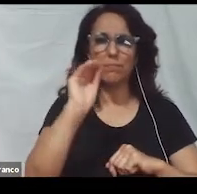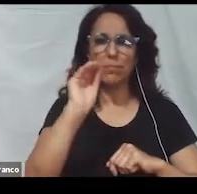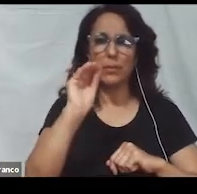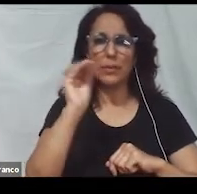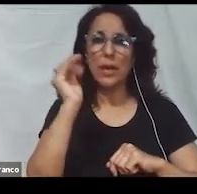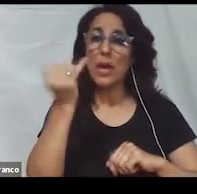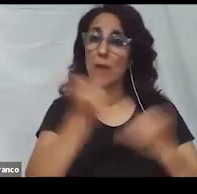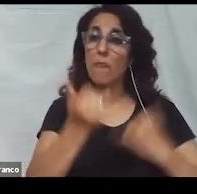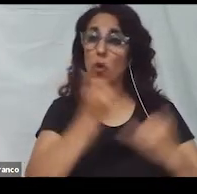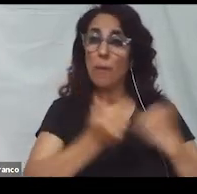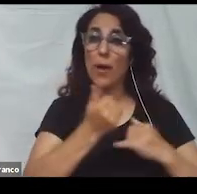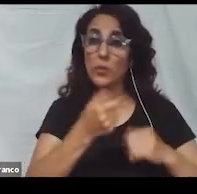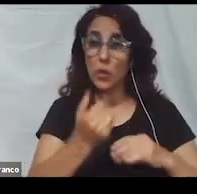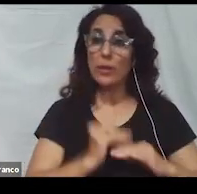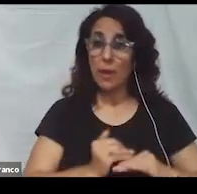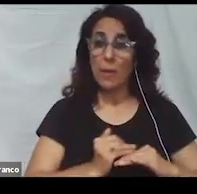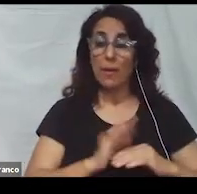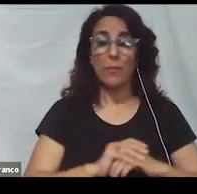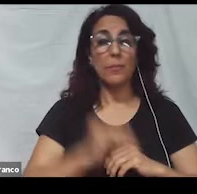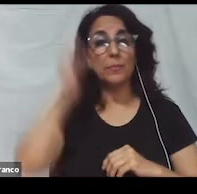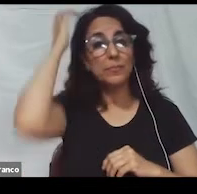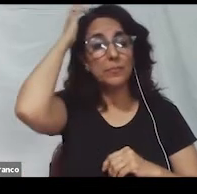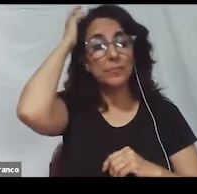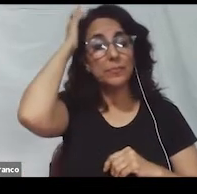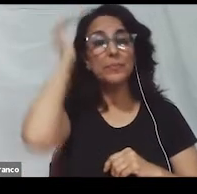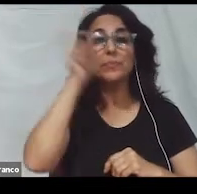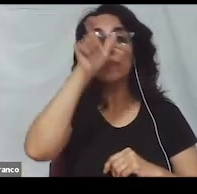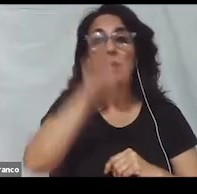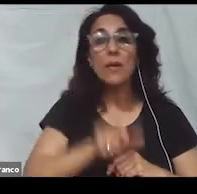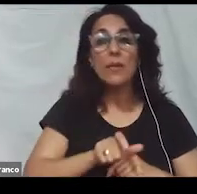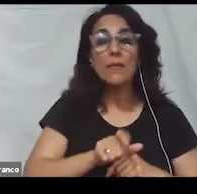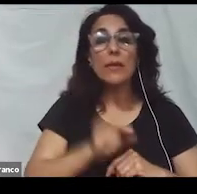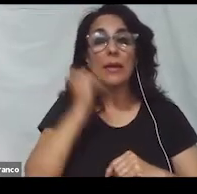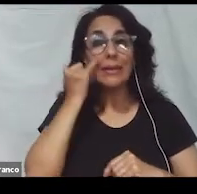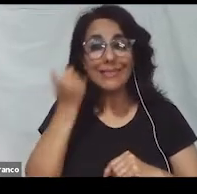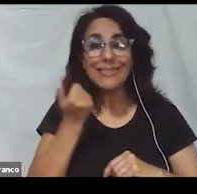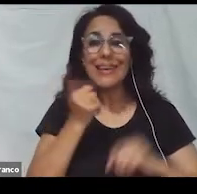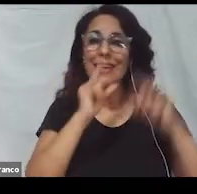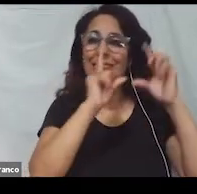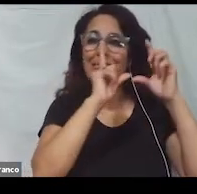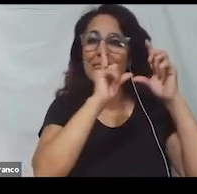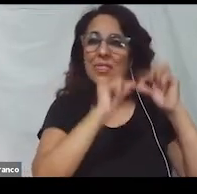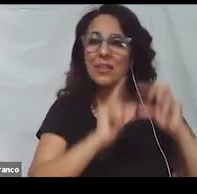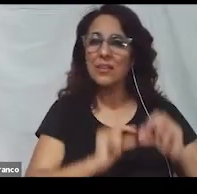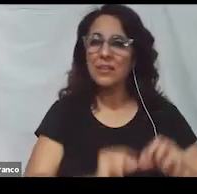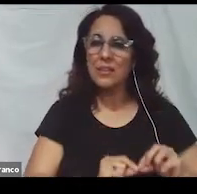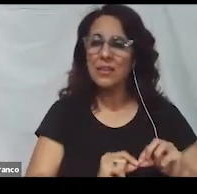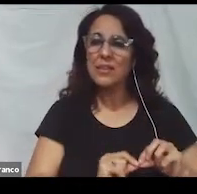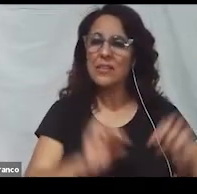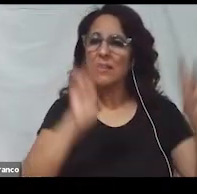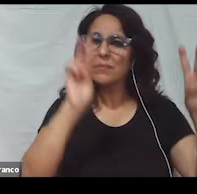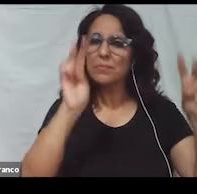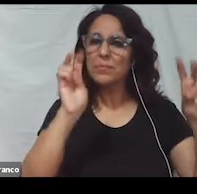determinar la información que viene debajo. Y luego, cada fila en la que ya tiene el detalle de